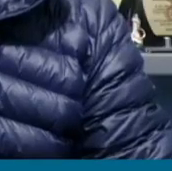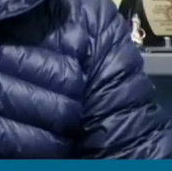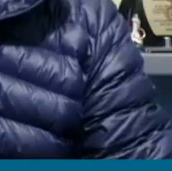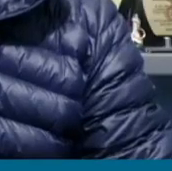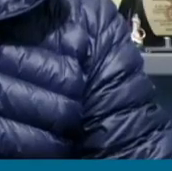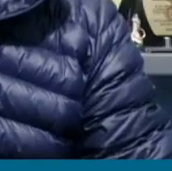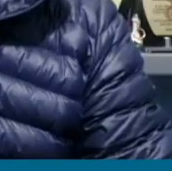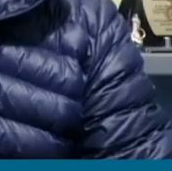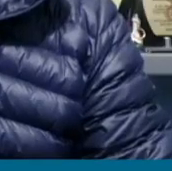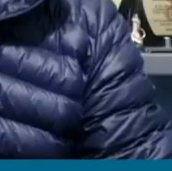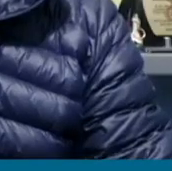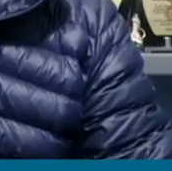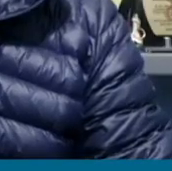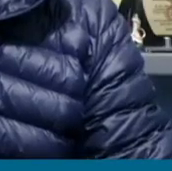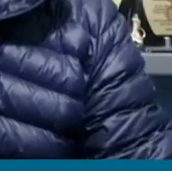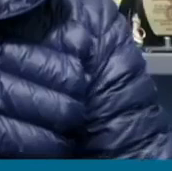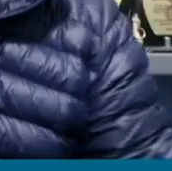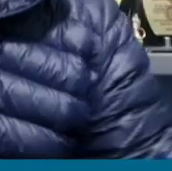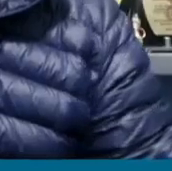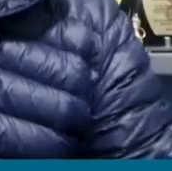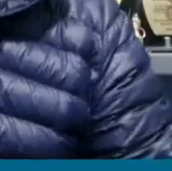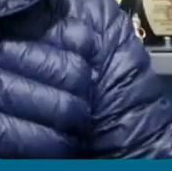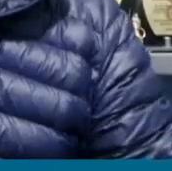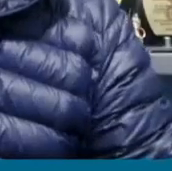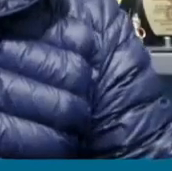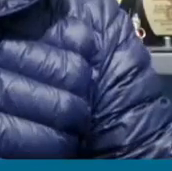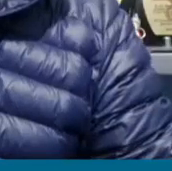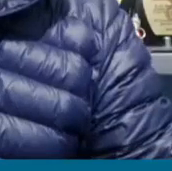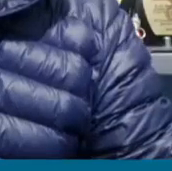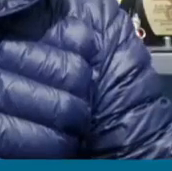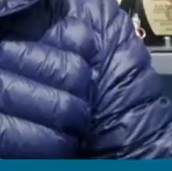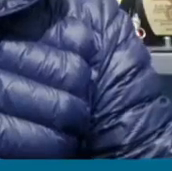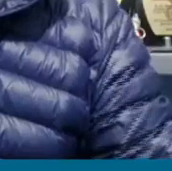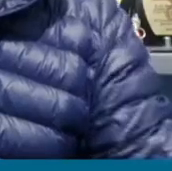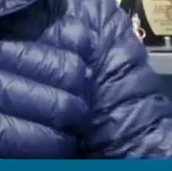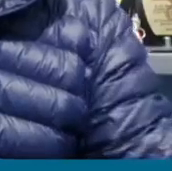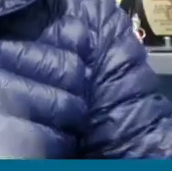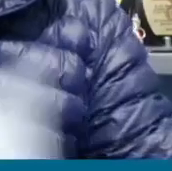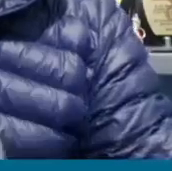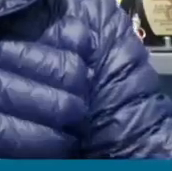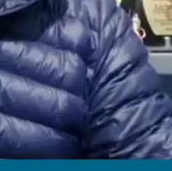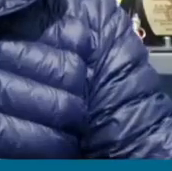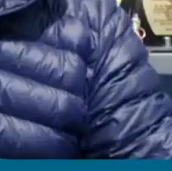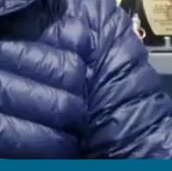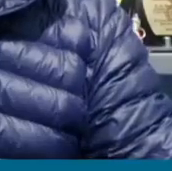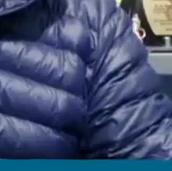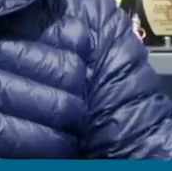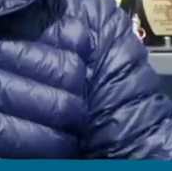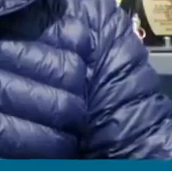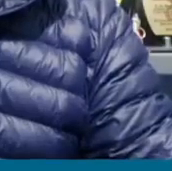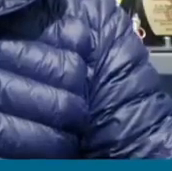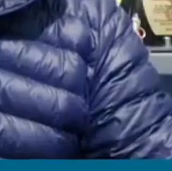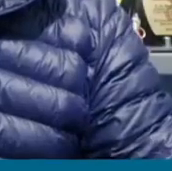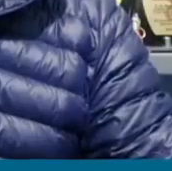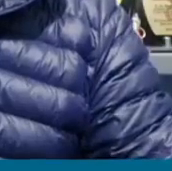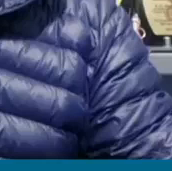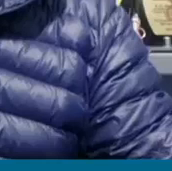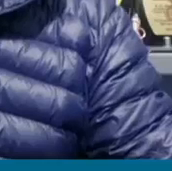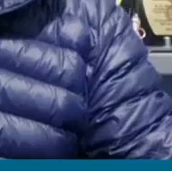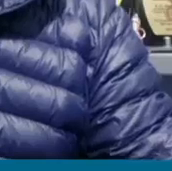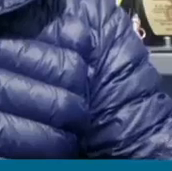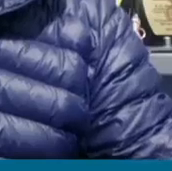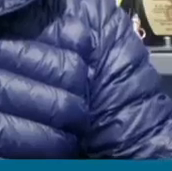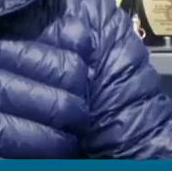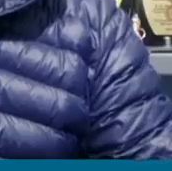nuestro potencial? ¿De cuánto estamos hablando? ¿Qué potencial tiene Bolivia en los camélidos? Tomando en cuenta